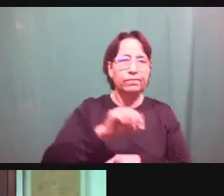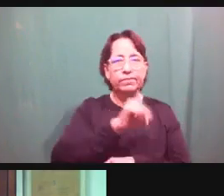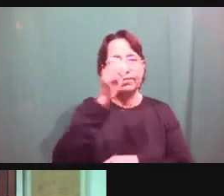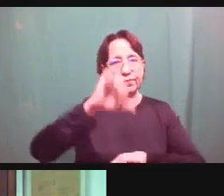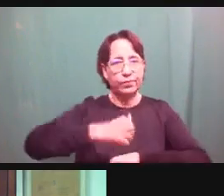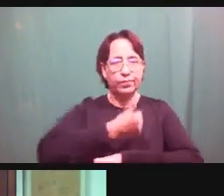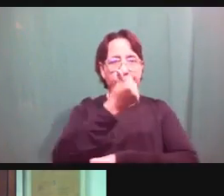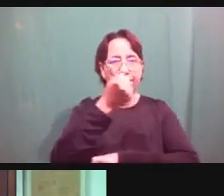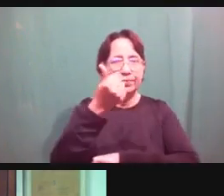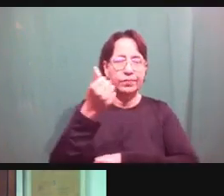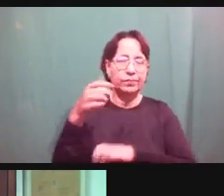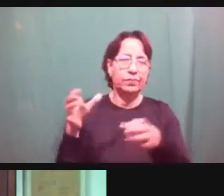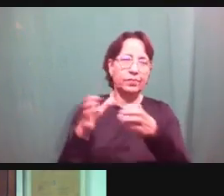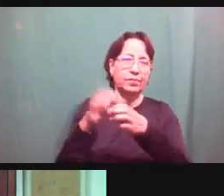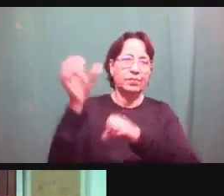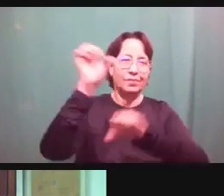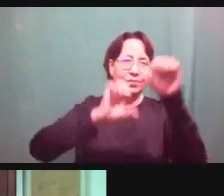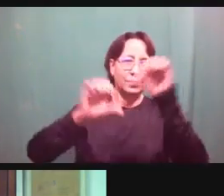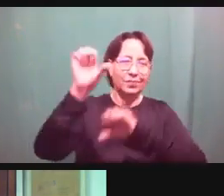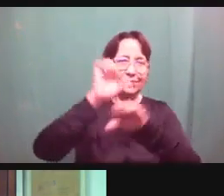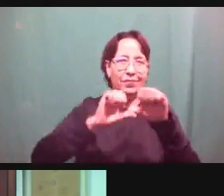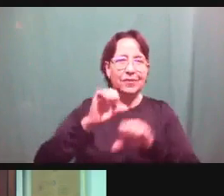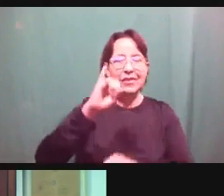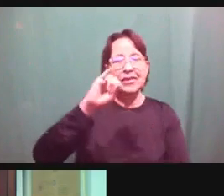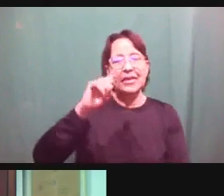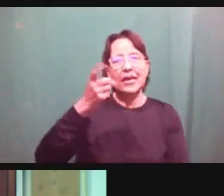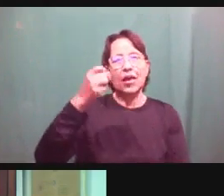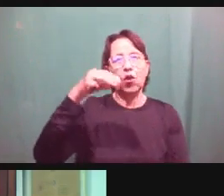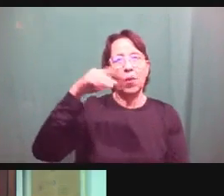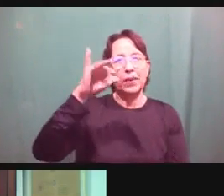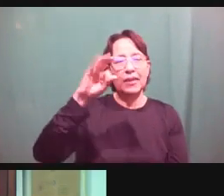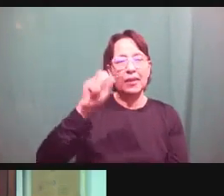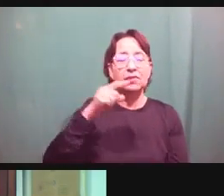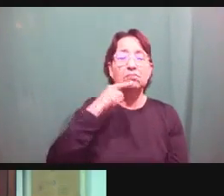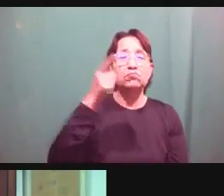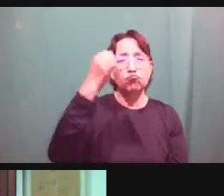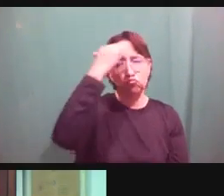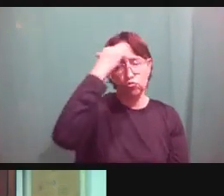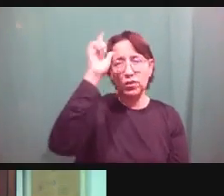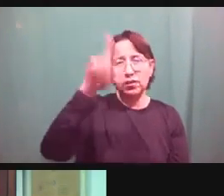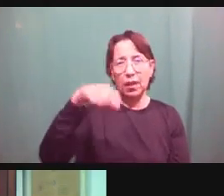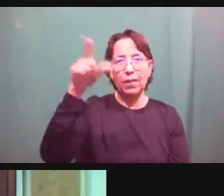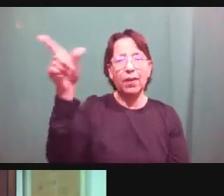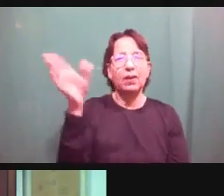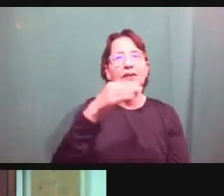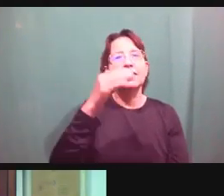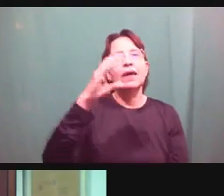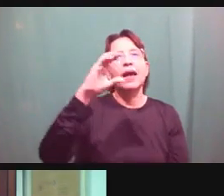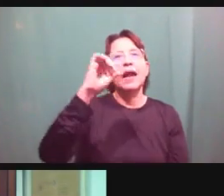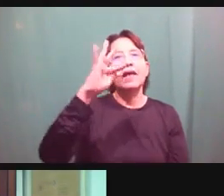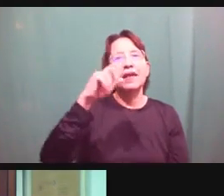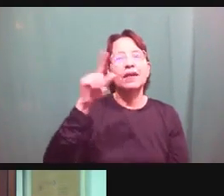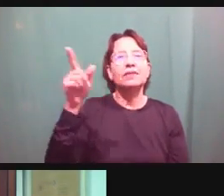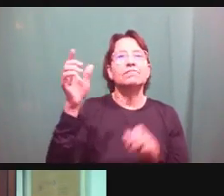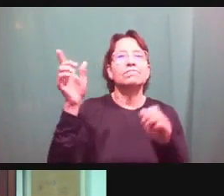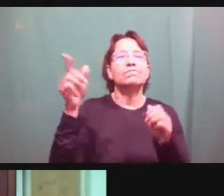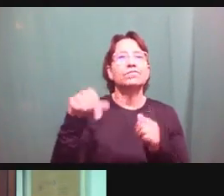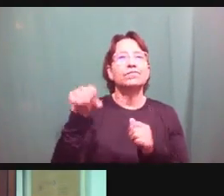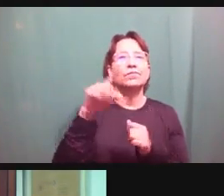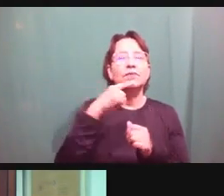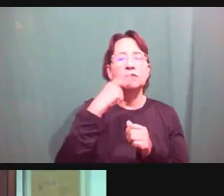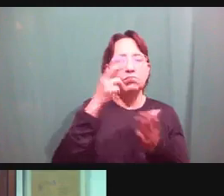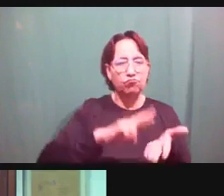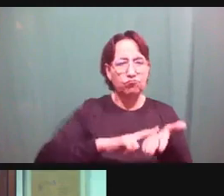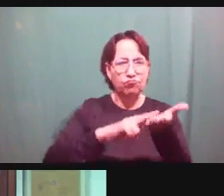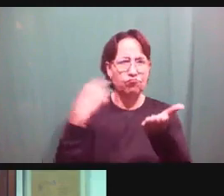Laboratorio Químico Nacional de Ingeominas. Ha sido profesor de cátedra de la Asignatura de Materiales para